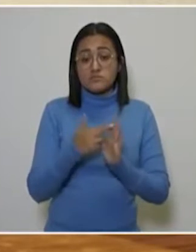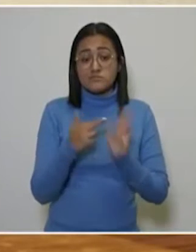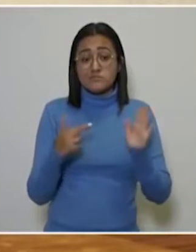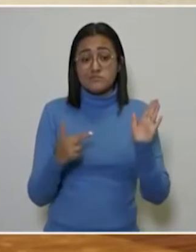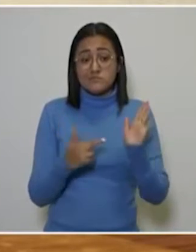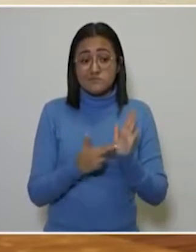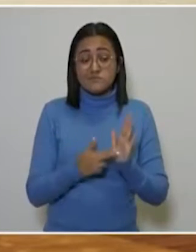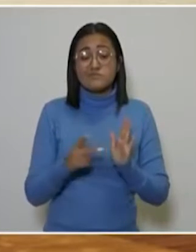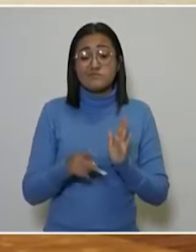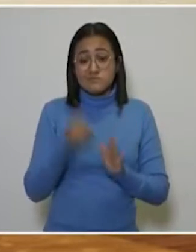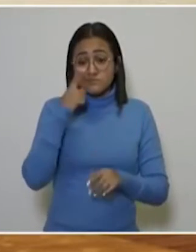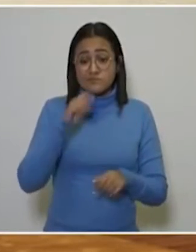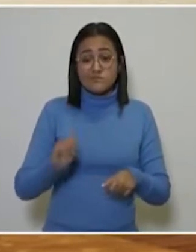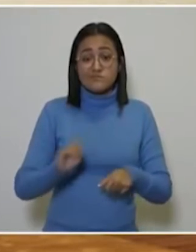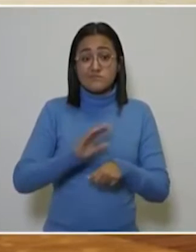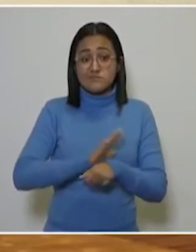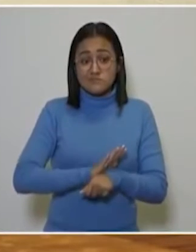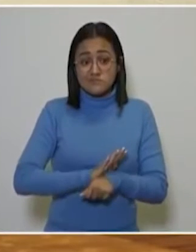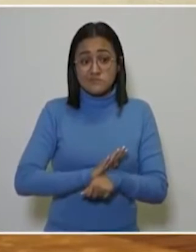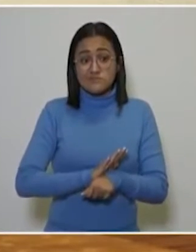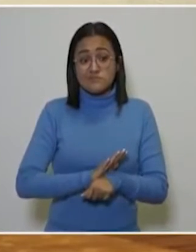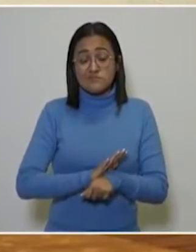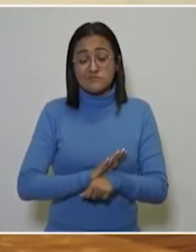más estrictas,